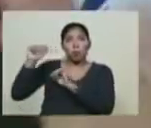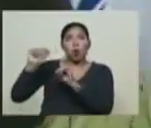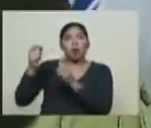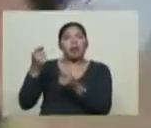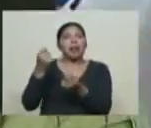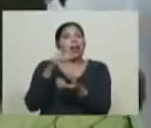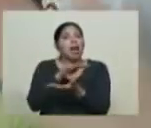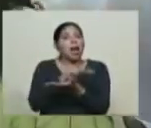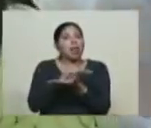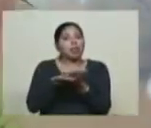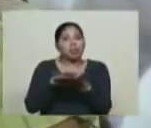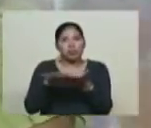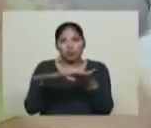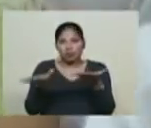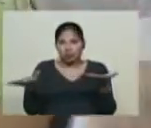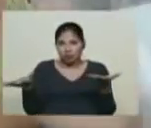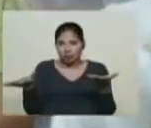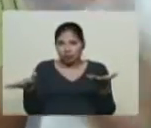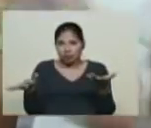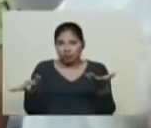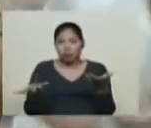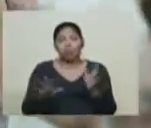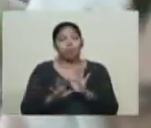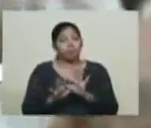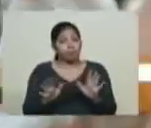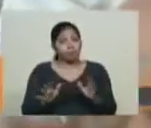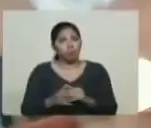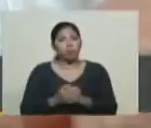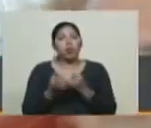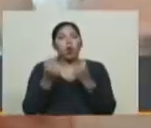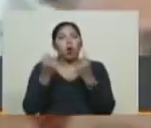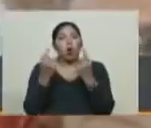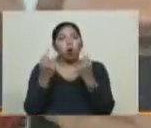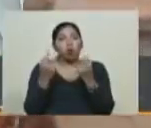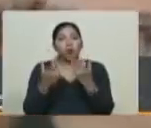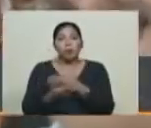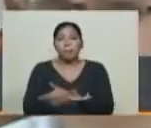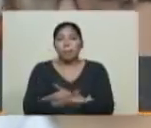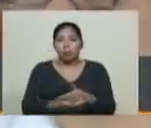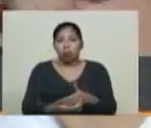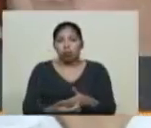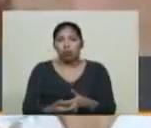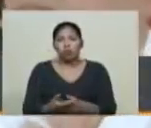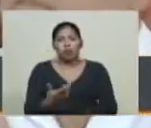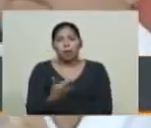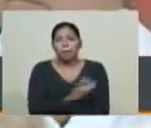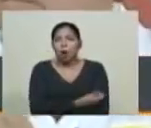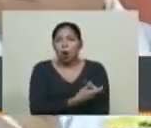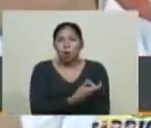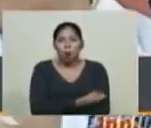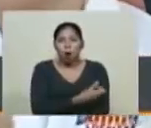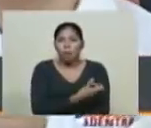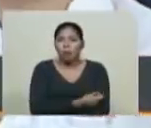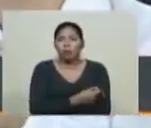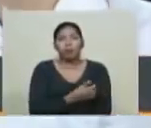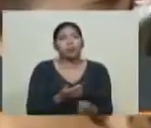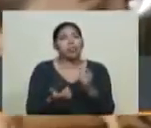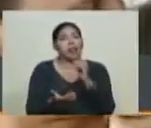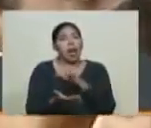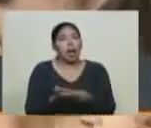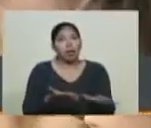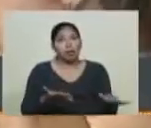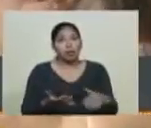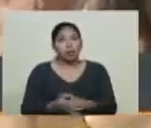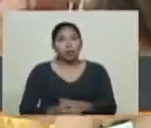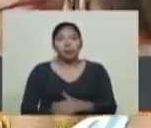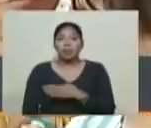totalmente gratuito, con más de 11 millones de dosis gratuitas. Nuestra meta es vacunar